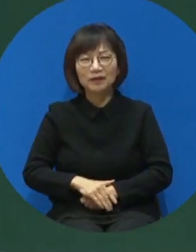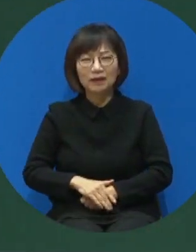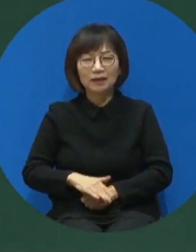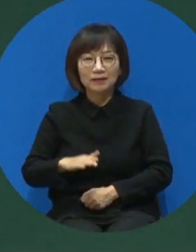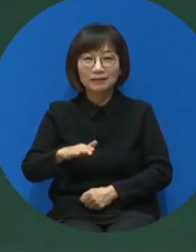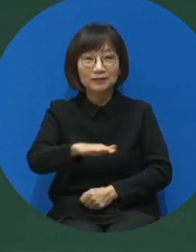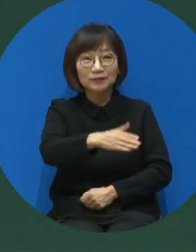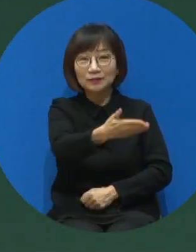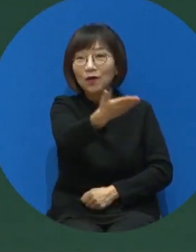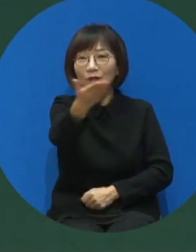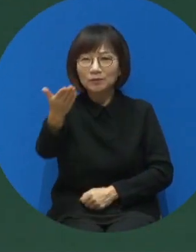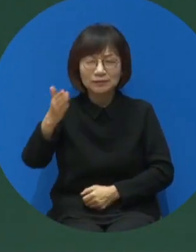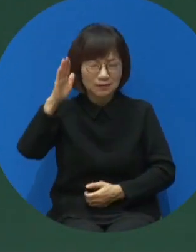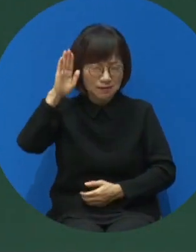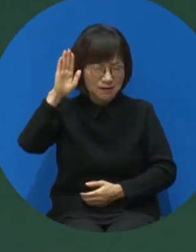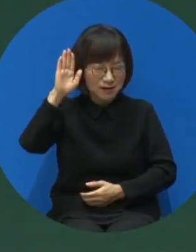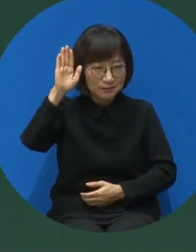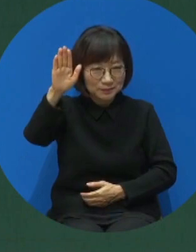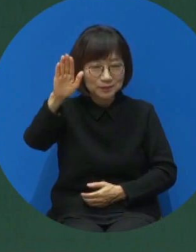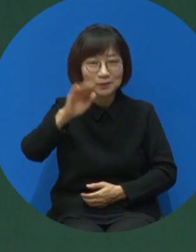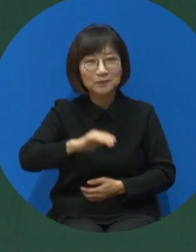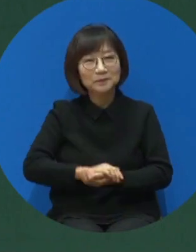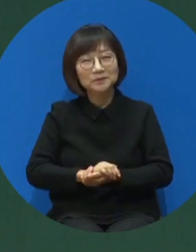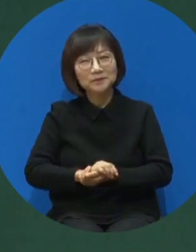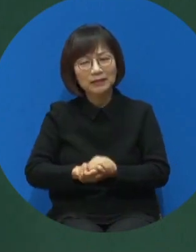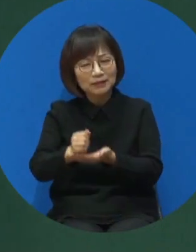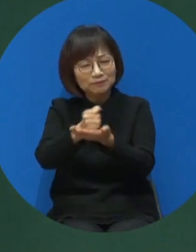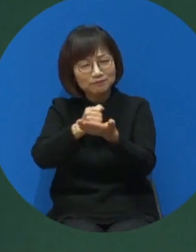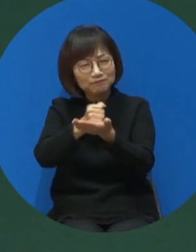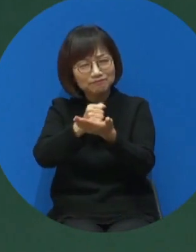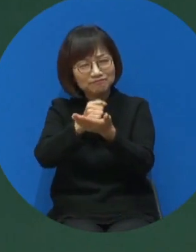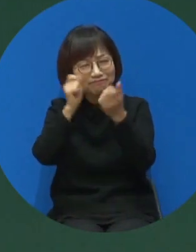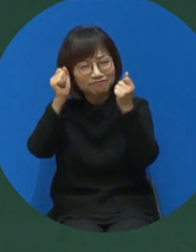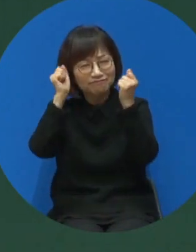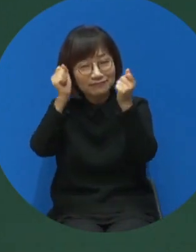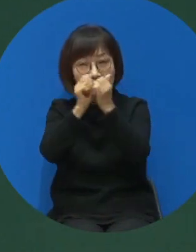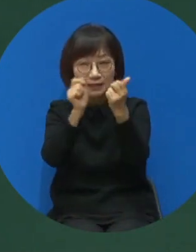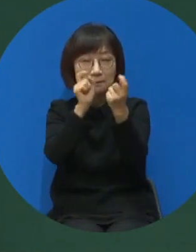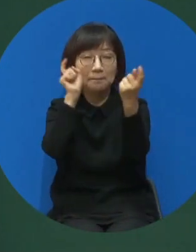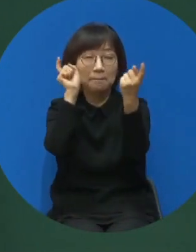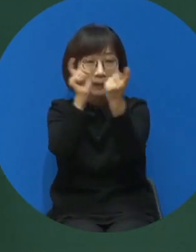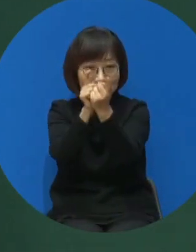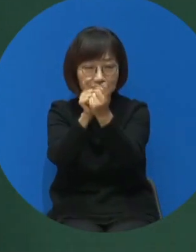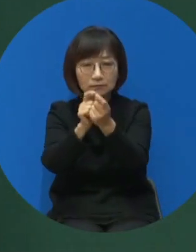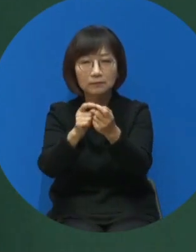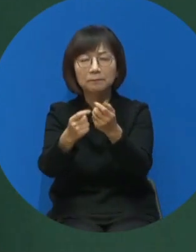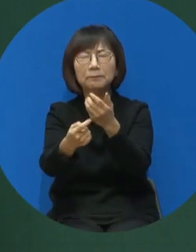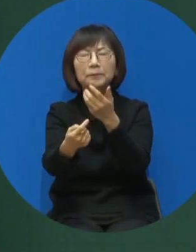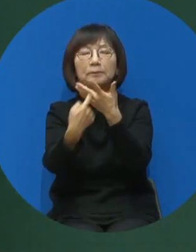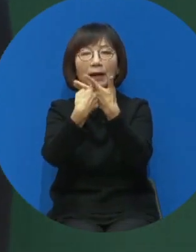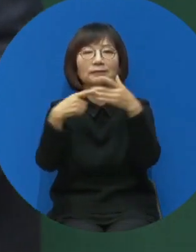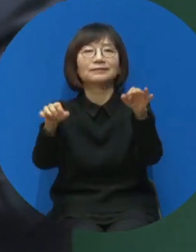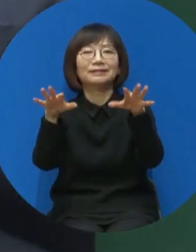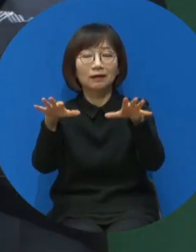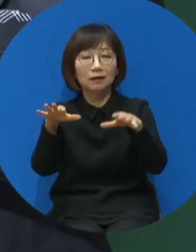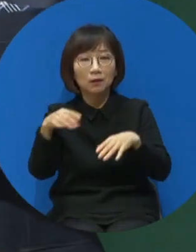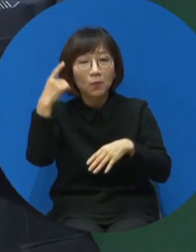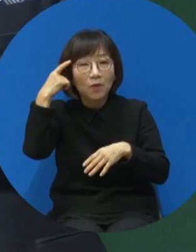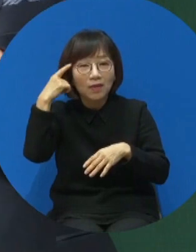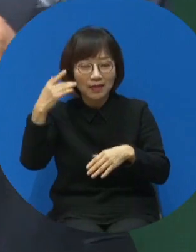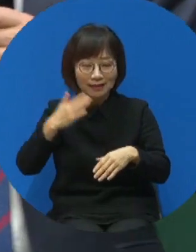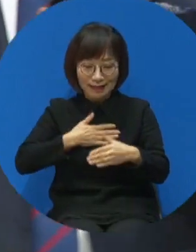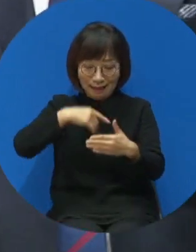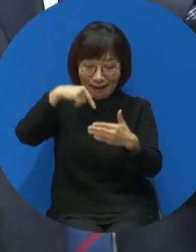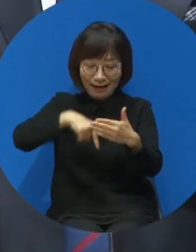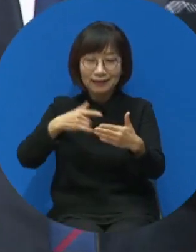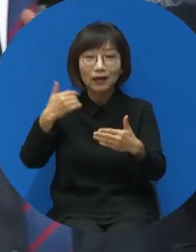mutante del cabo bueno ahora yo era como ahora voluntad y el regulares soy yo y si ustedes van a una zona de adivinos o de